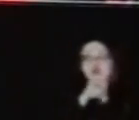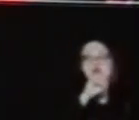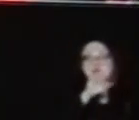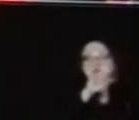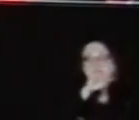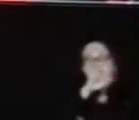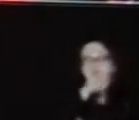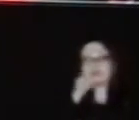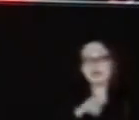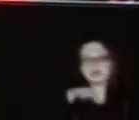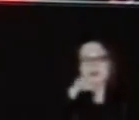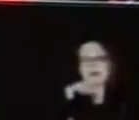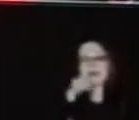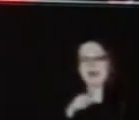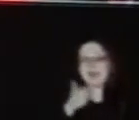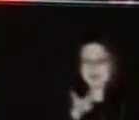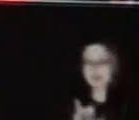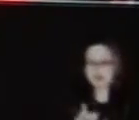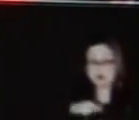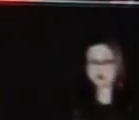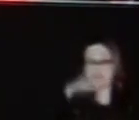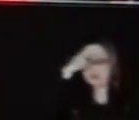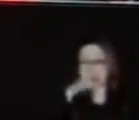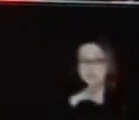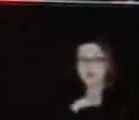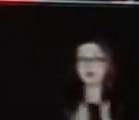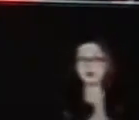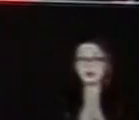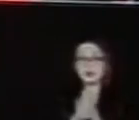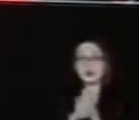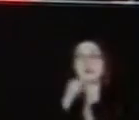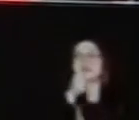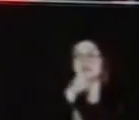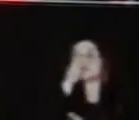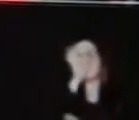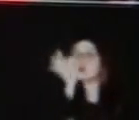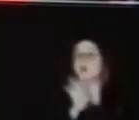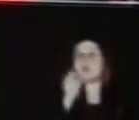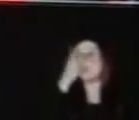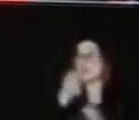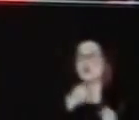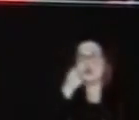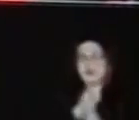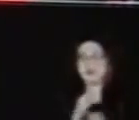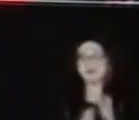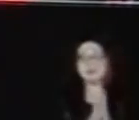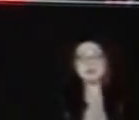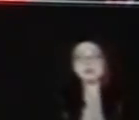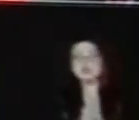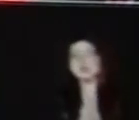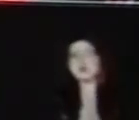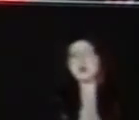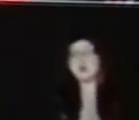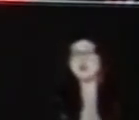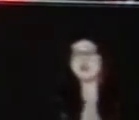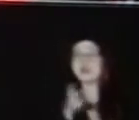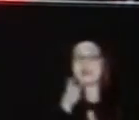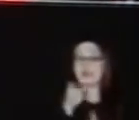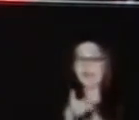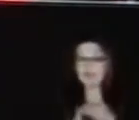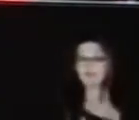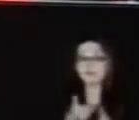país no solo creció al 6% anual, sino que este avance se